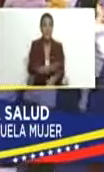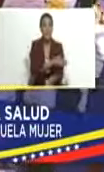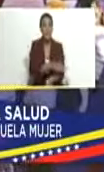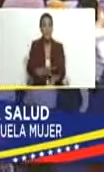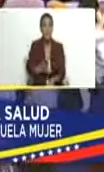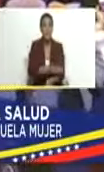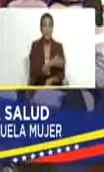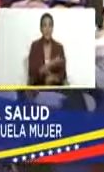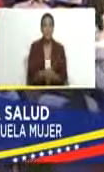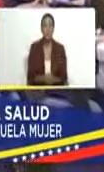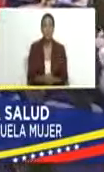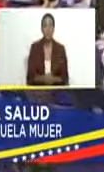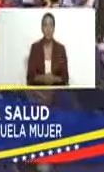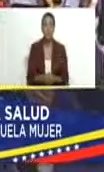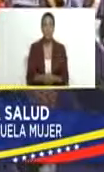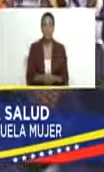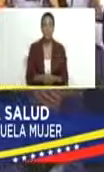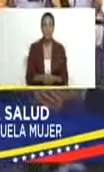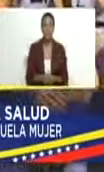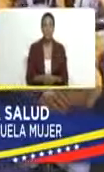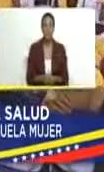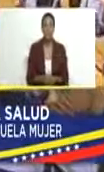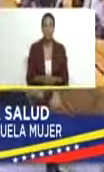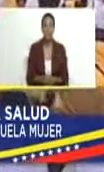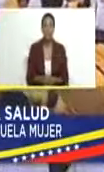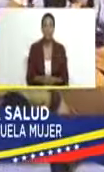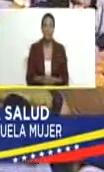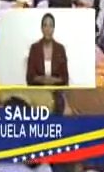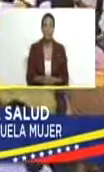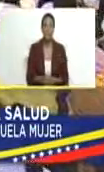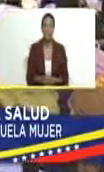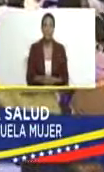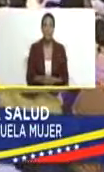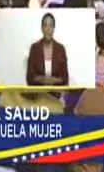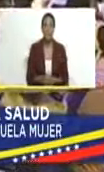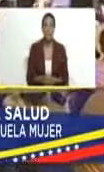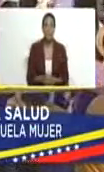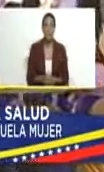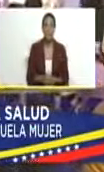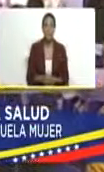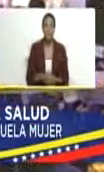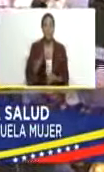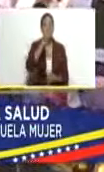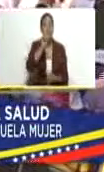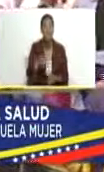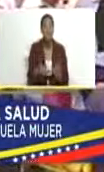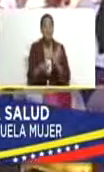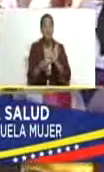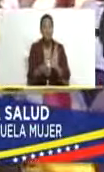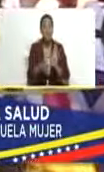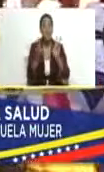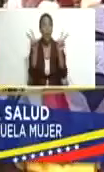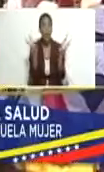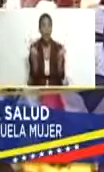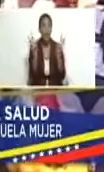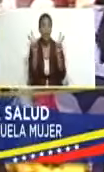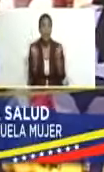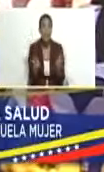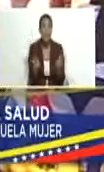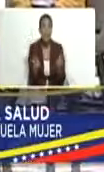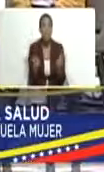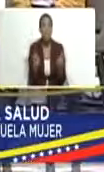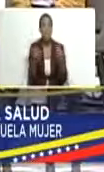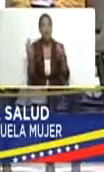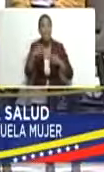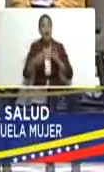no me jodes nada, con la salud. Mi candidato Maduro. Y hoy venimos precisamente a